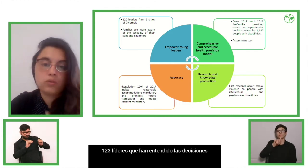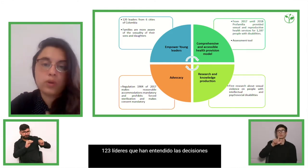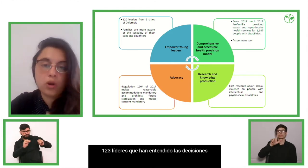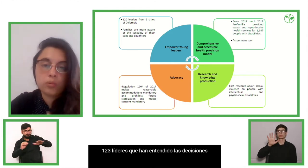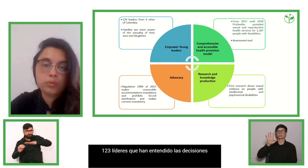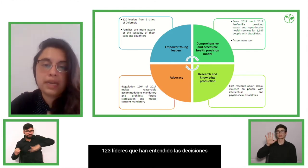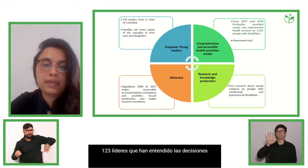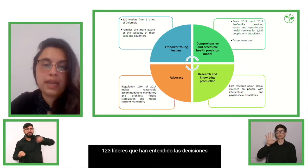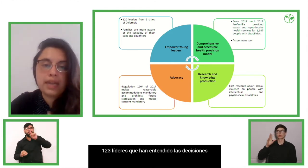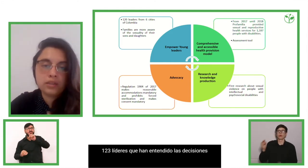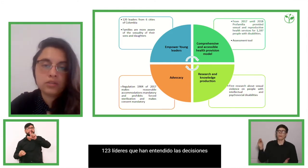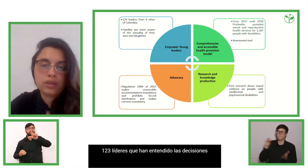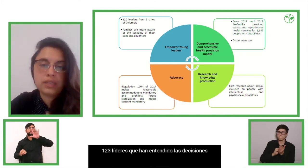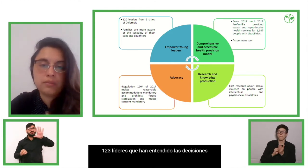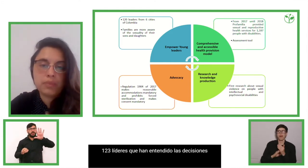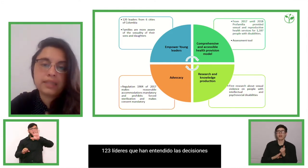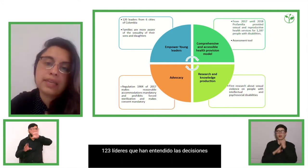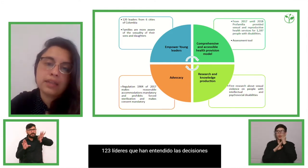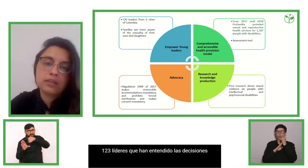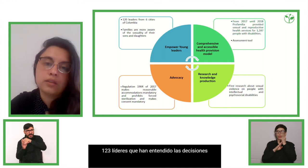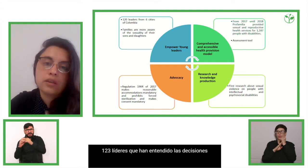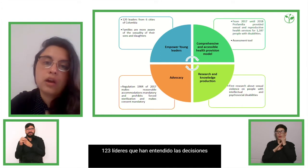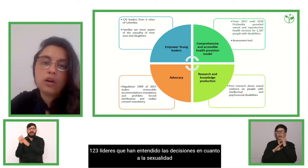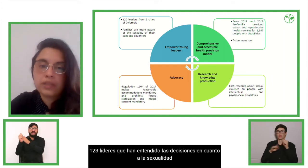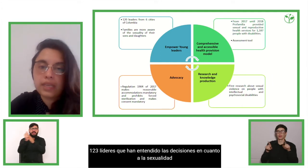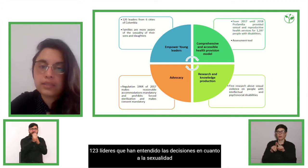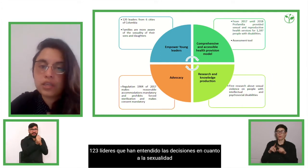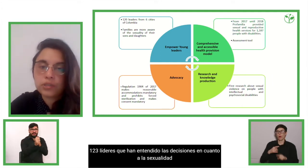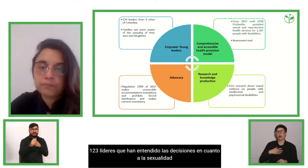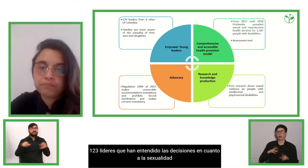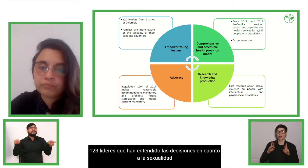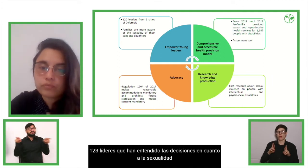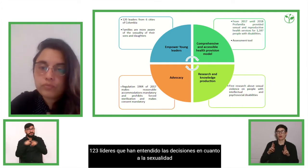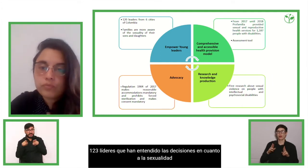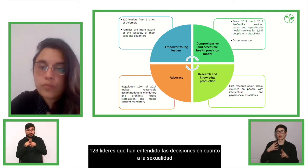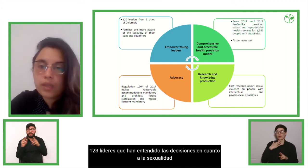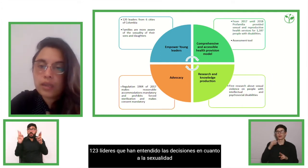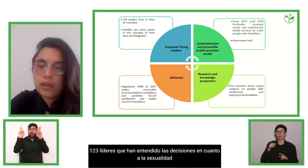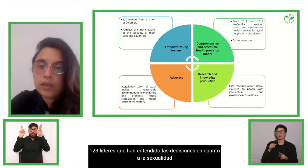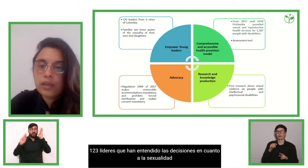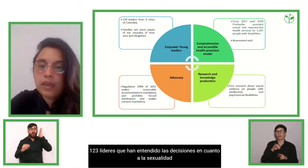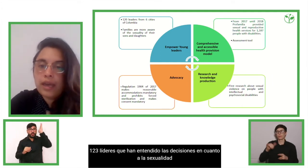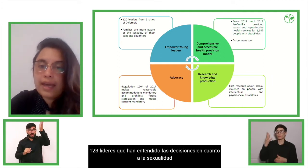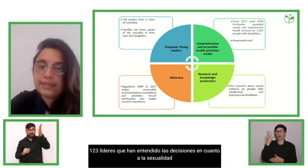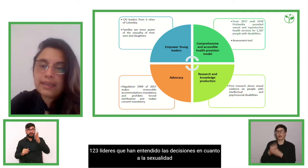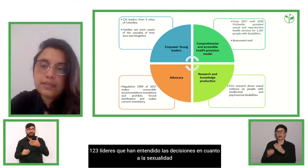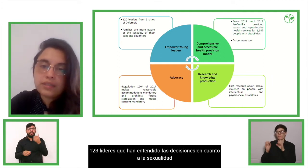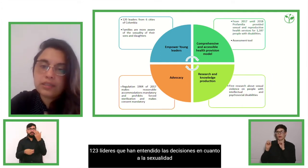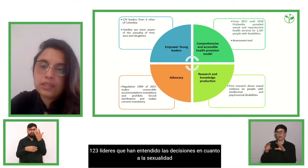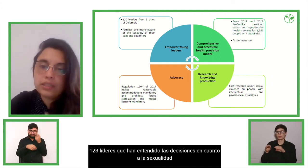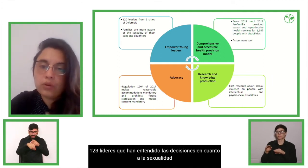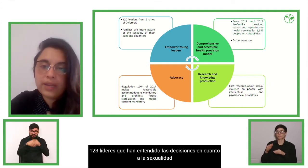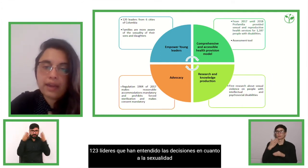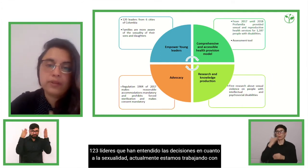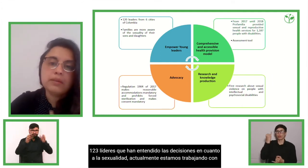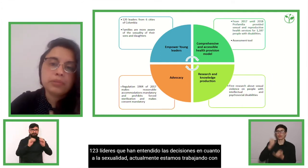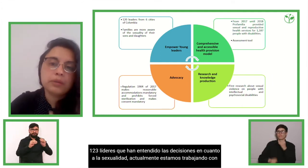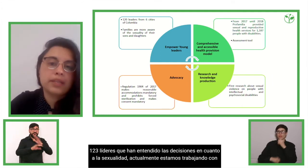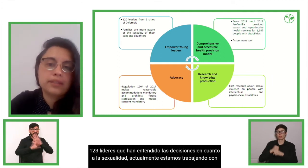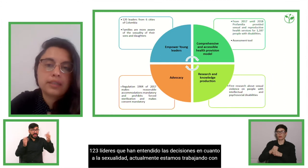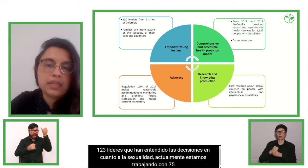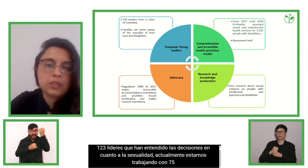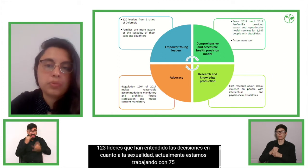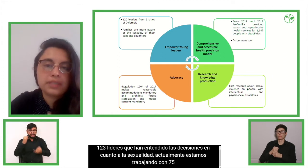175 más líderes y esperamos que terminen la capacitación a fin del próximo año. Una